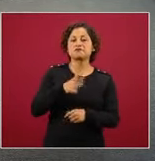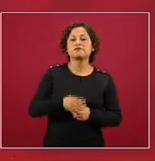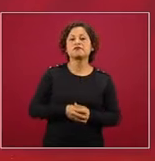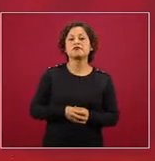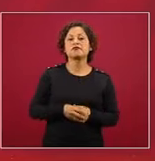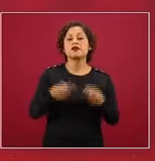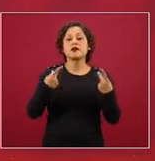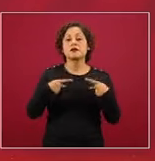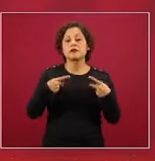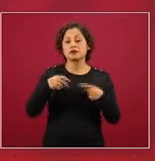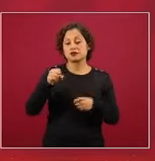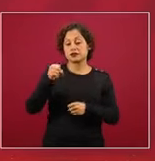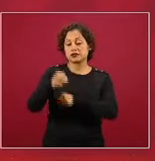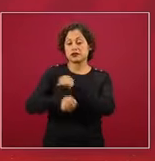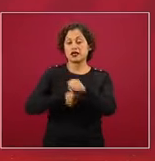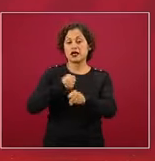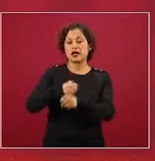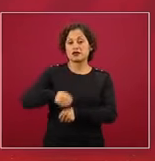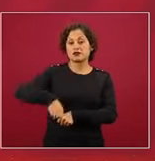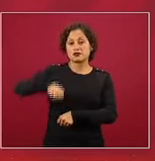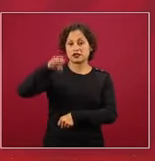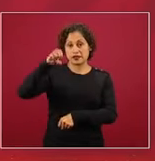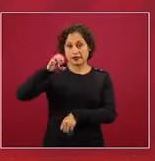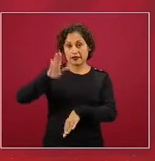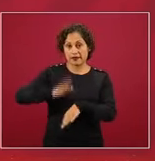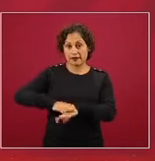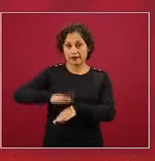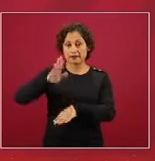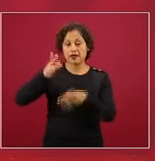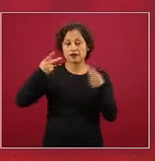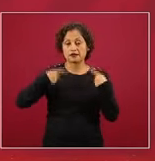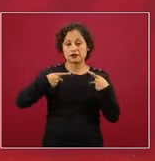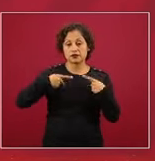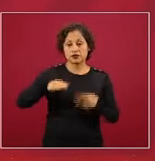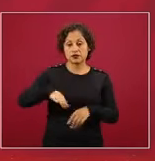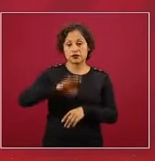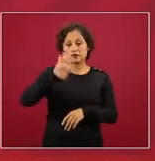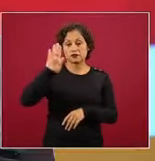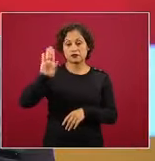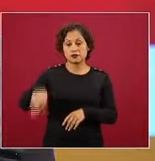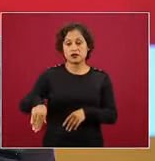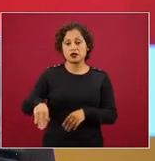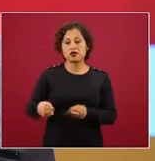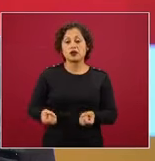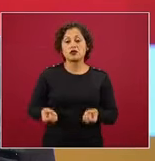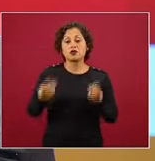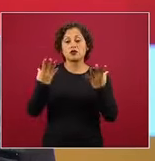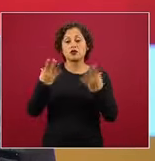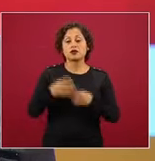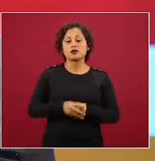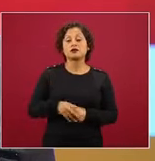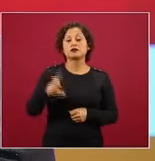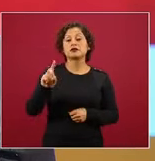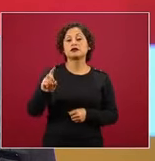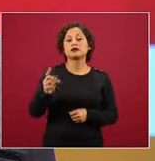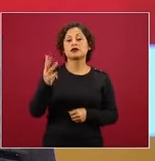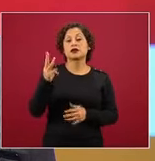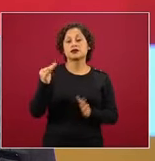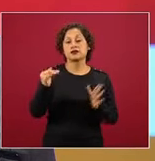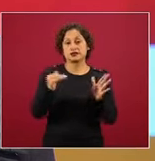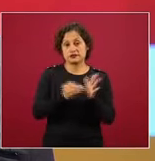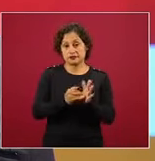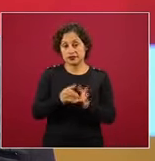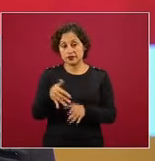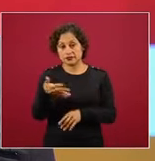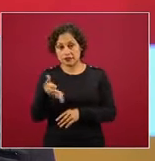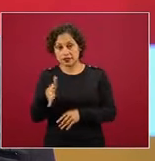mayores de 60 años que lamentablemente han perdido la vida hasta el momento han sido 33,000 aproximadamente,